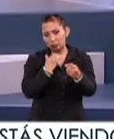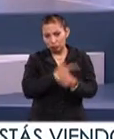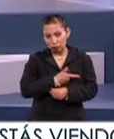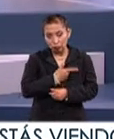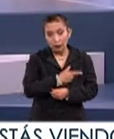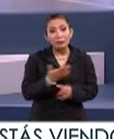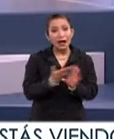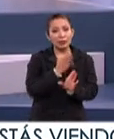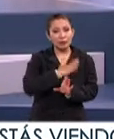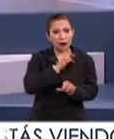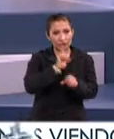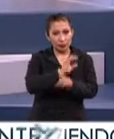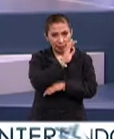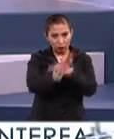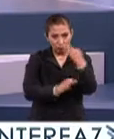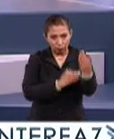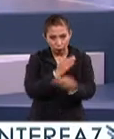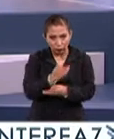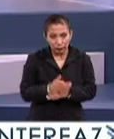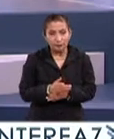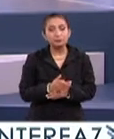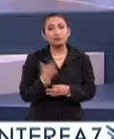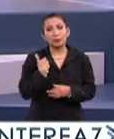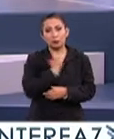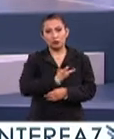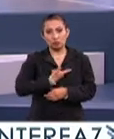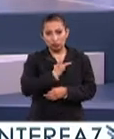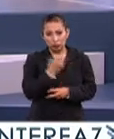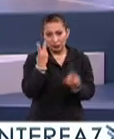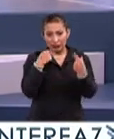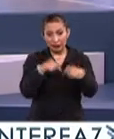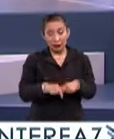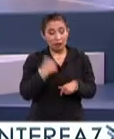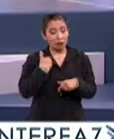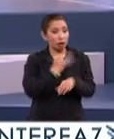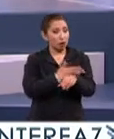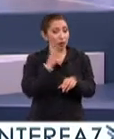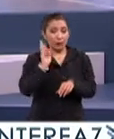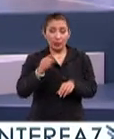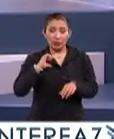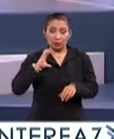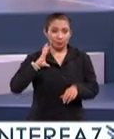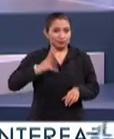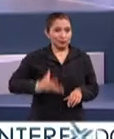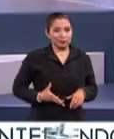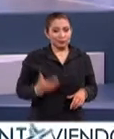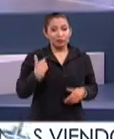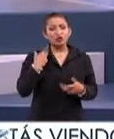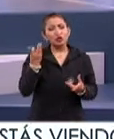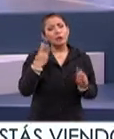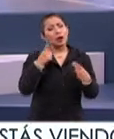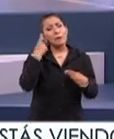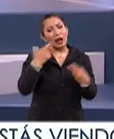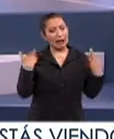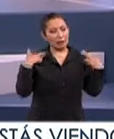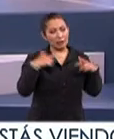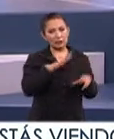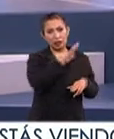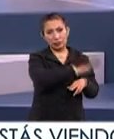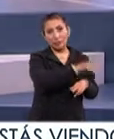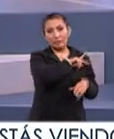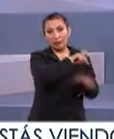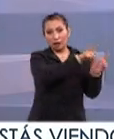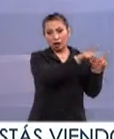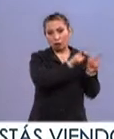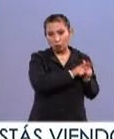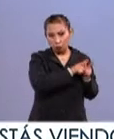gracias. Antes que nada, buenos días a todos. Es un placer estar por aquí. El honor es mío, ¿ok? Y vengo realmente en representación de mi